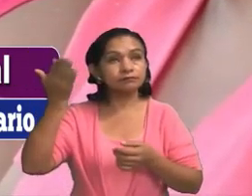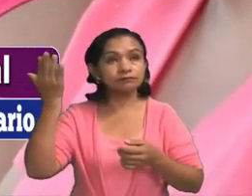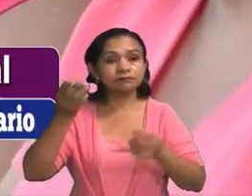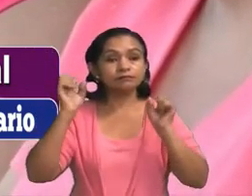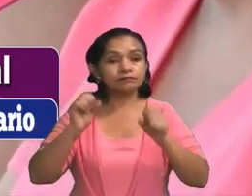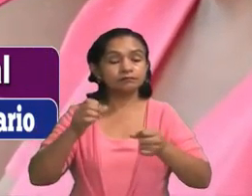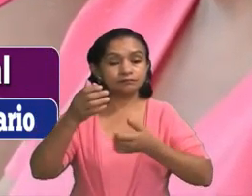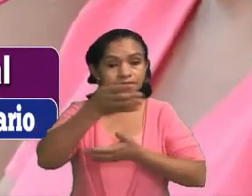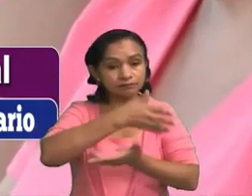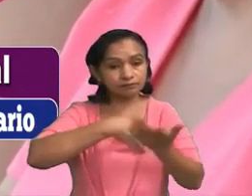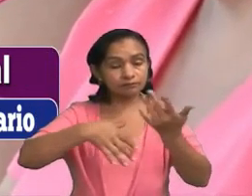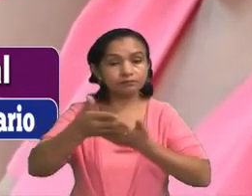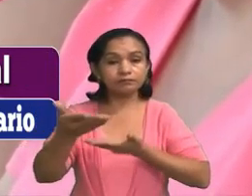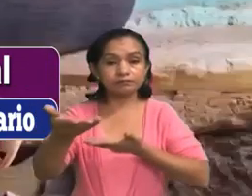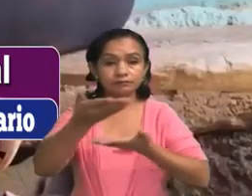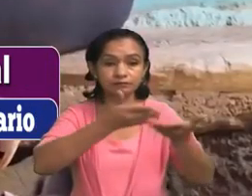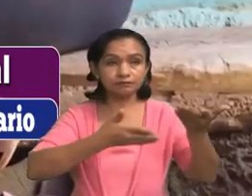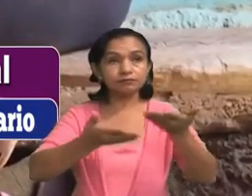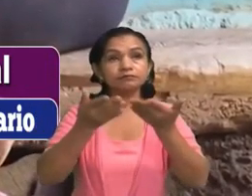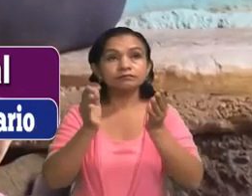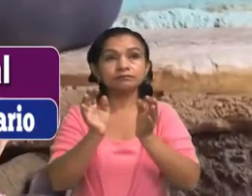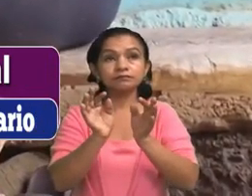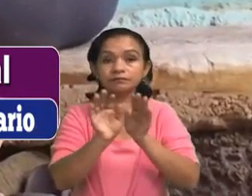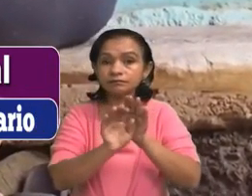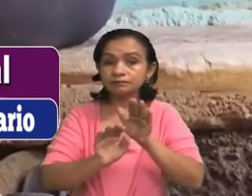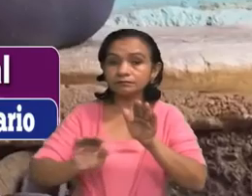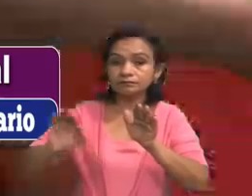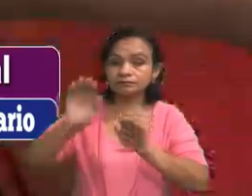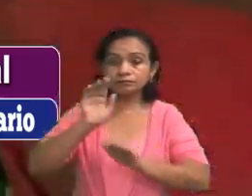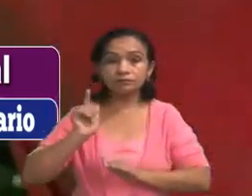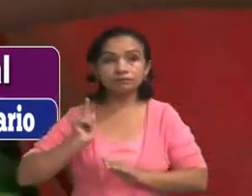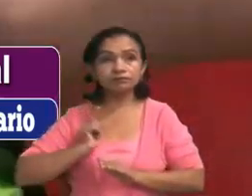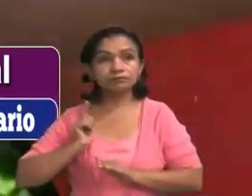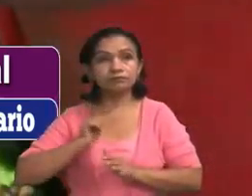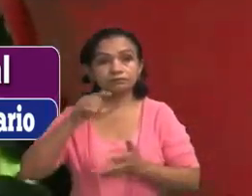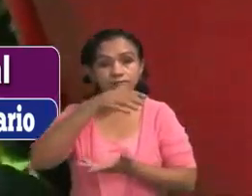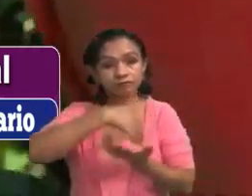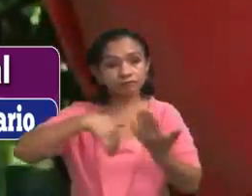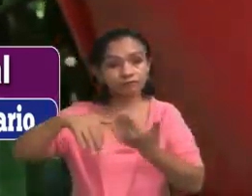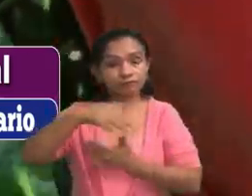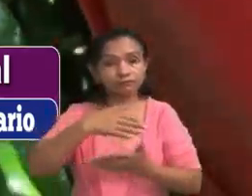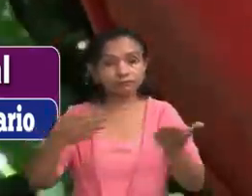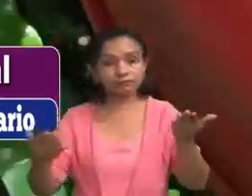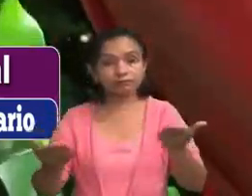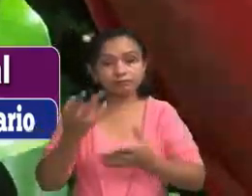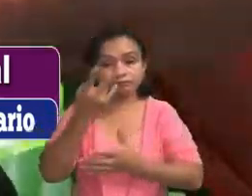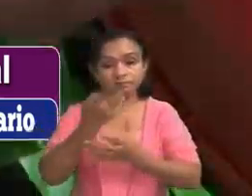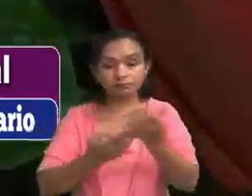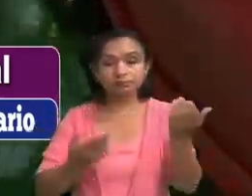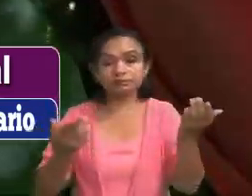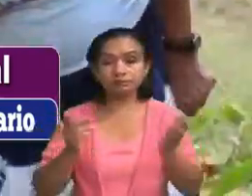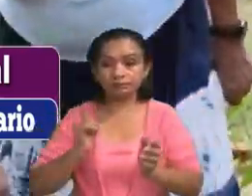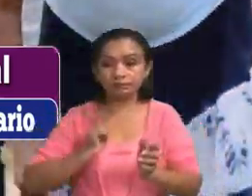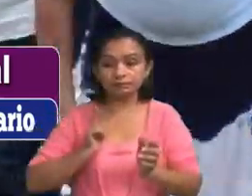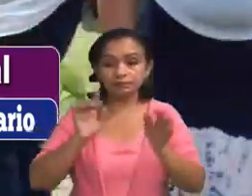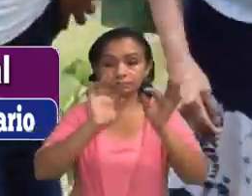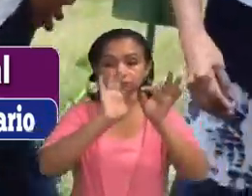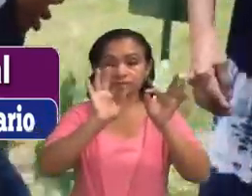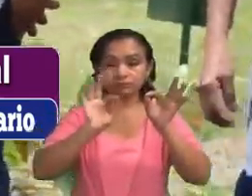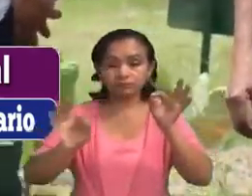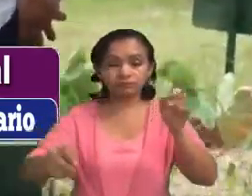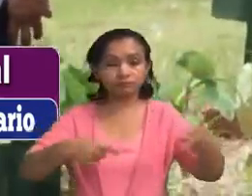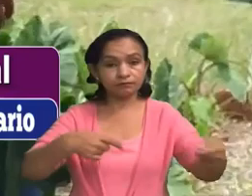esa interacción. Un elemento más que tenemos para esta interacción es que en ambos días vamos a tener